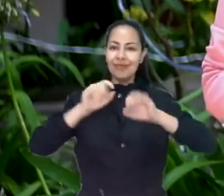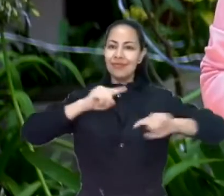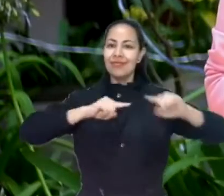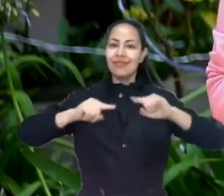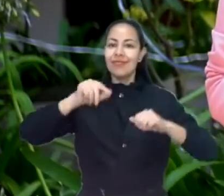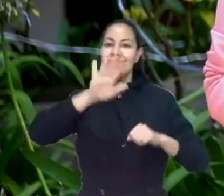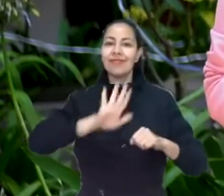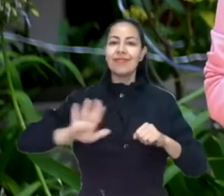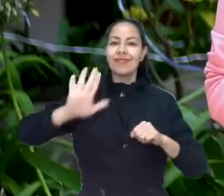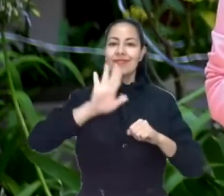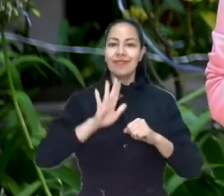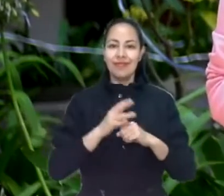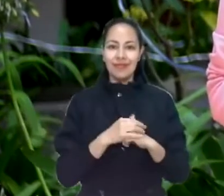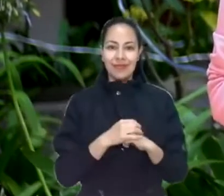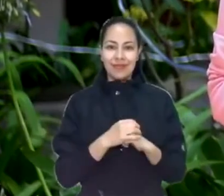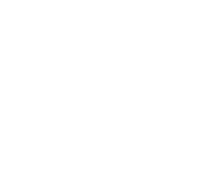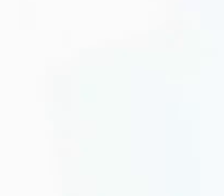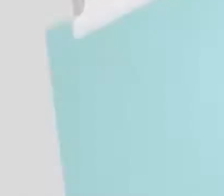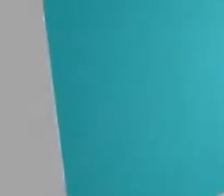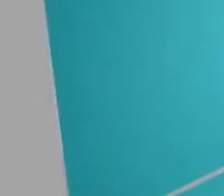la administración departamental.